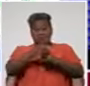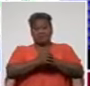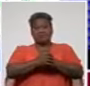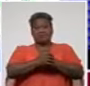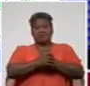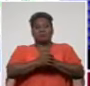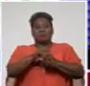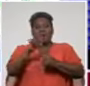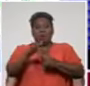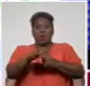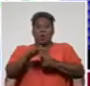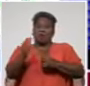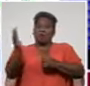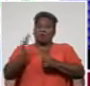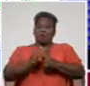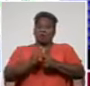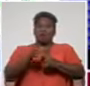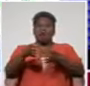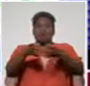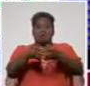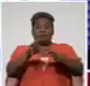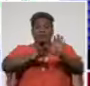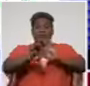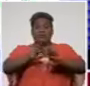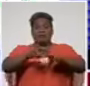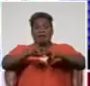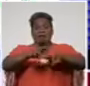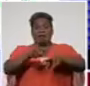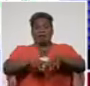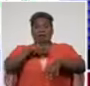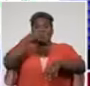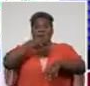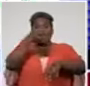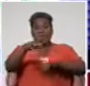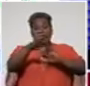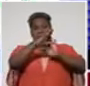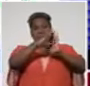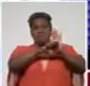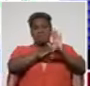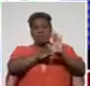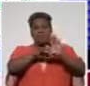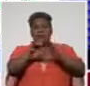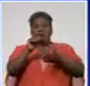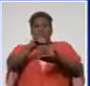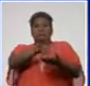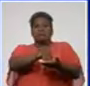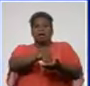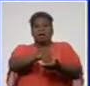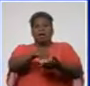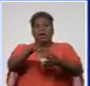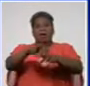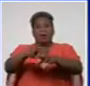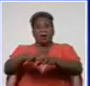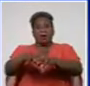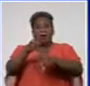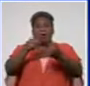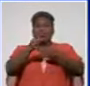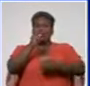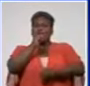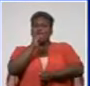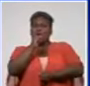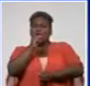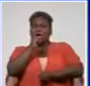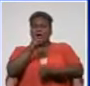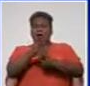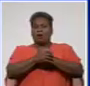llega justamente desde el Consejo de Defensa de La Habana. Hablábamos de algunas medidas que se instrumentan en la capital, pero Góngora, hay algunas dudas que ha manifestado la